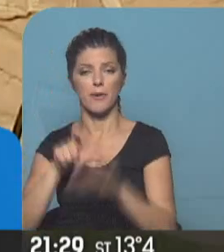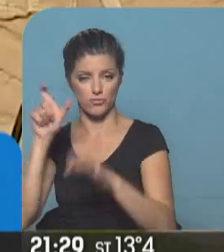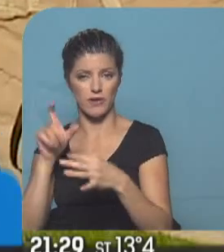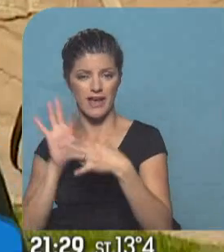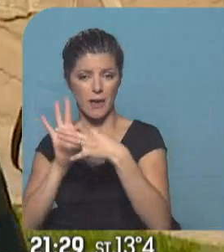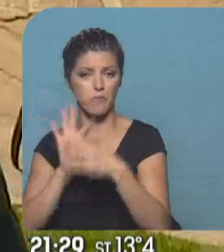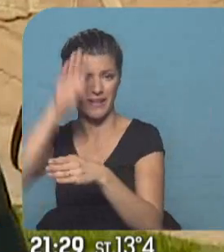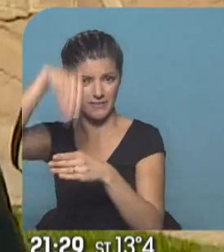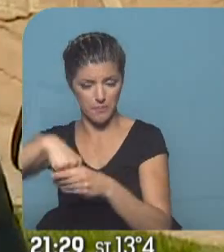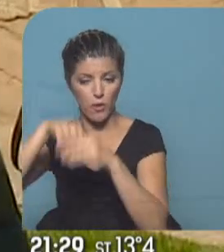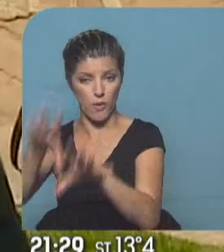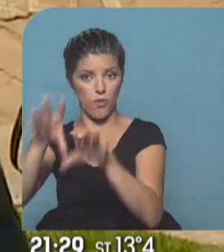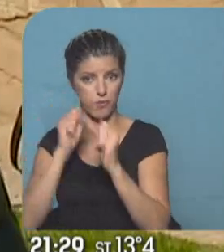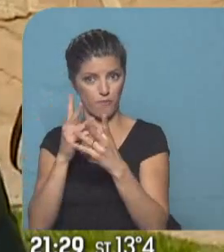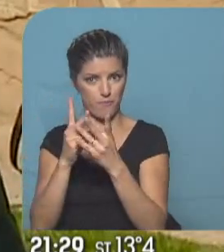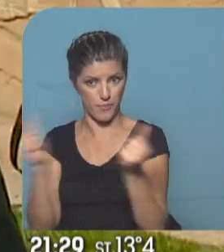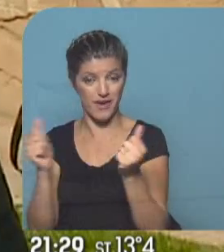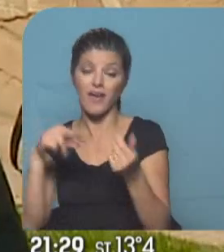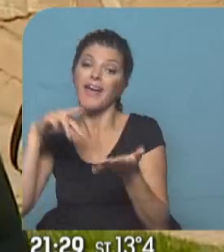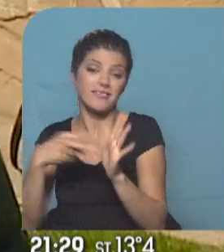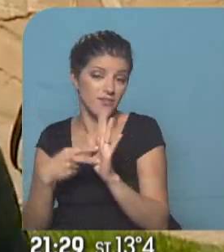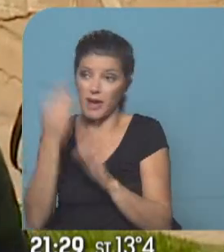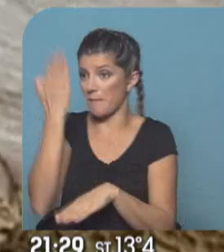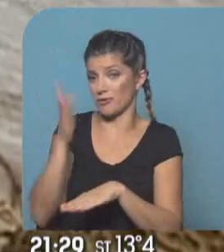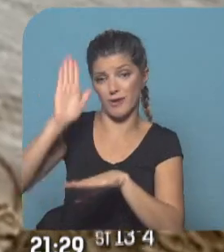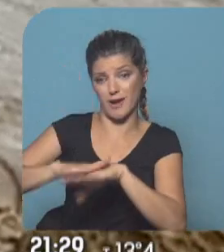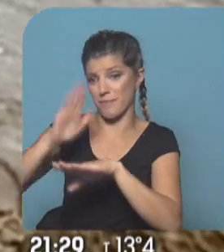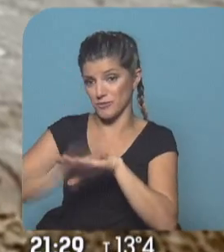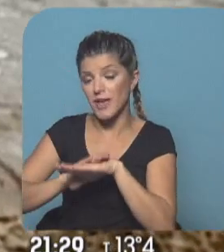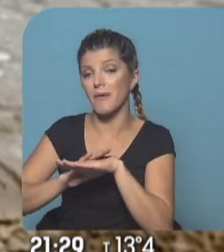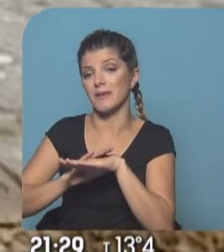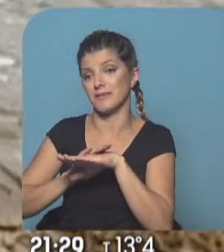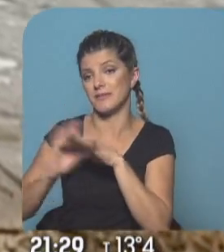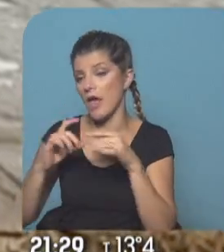forzada, es decir, responsables, cómplices y posibles testigos.